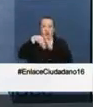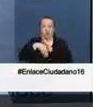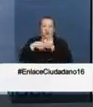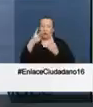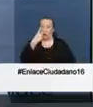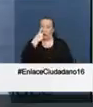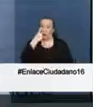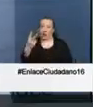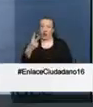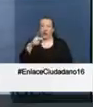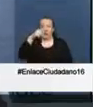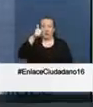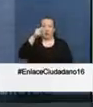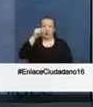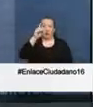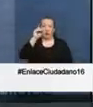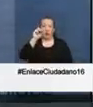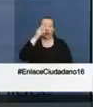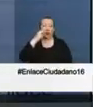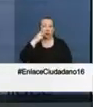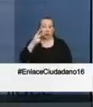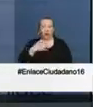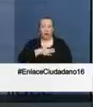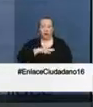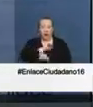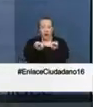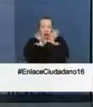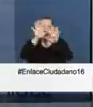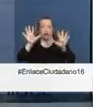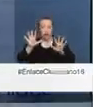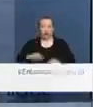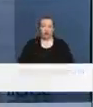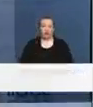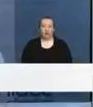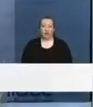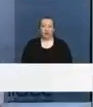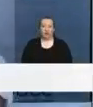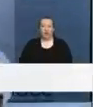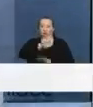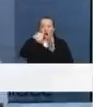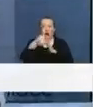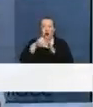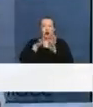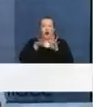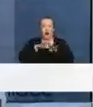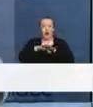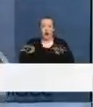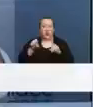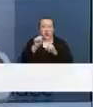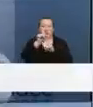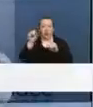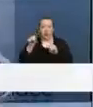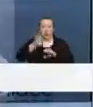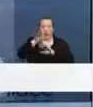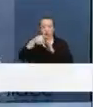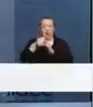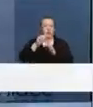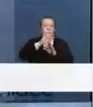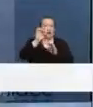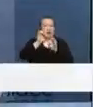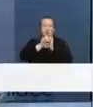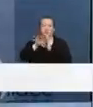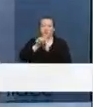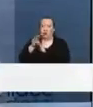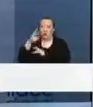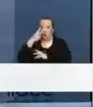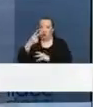sido pintura paper por favor tomen nota los tuiteros nuestra gente en redes sociales para enfrentar la mentira de la prensa el silencio cómplice de la